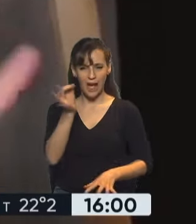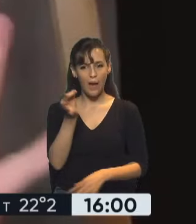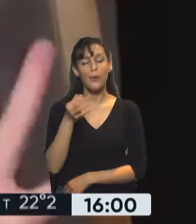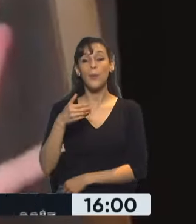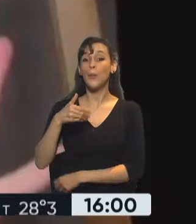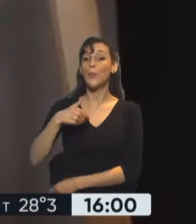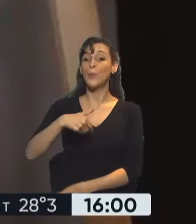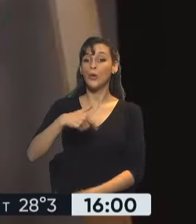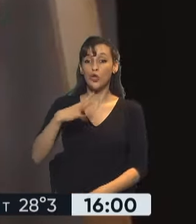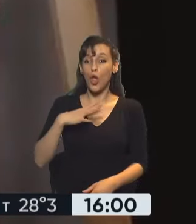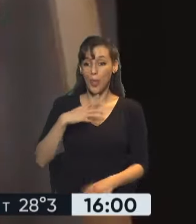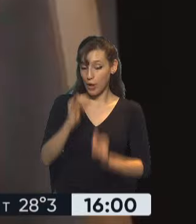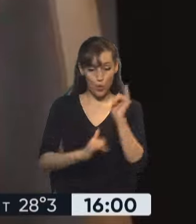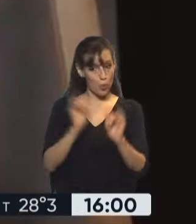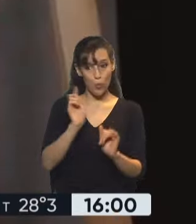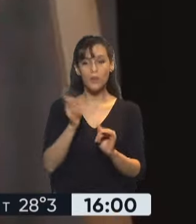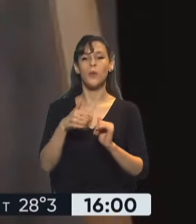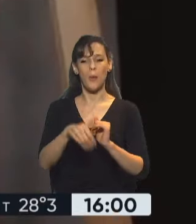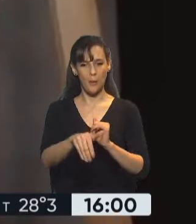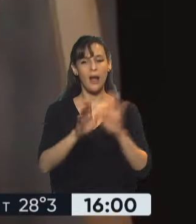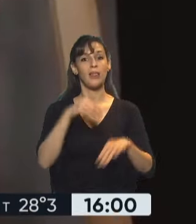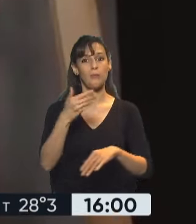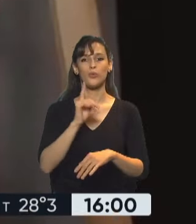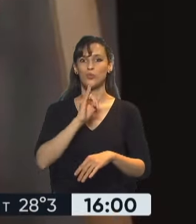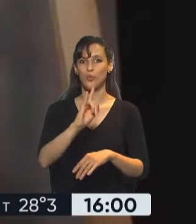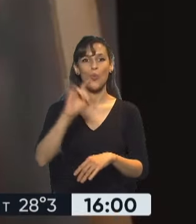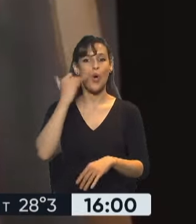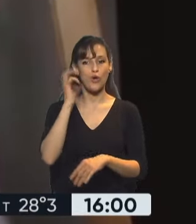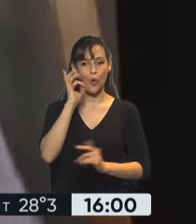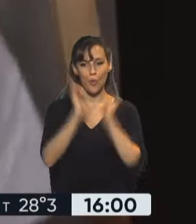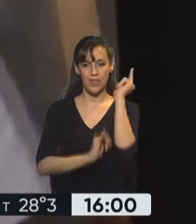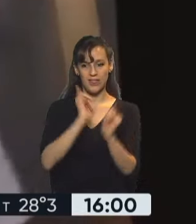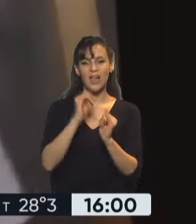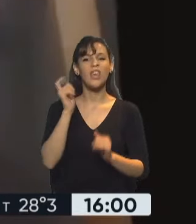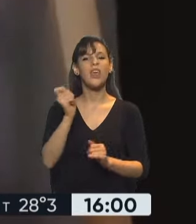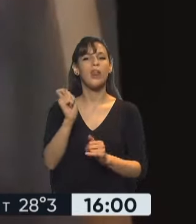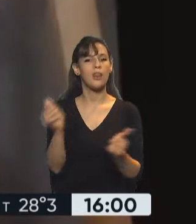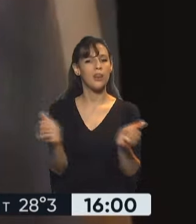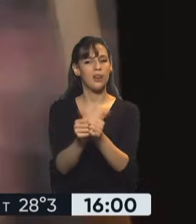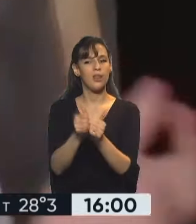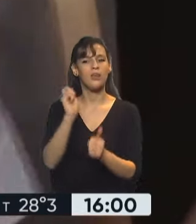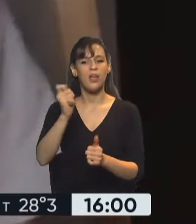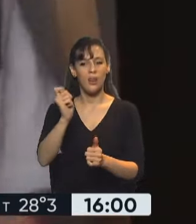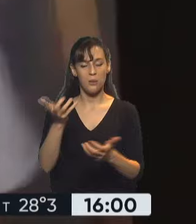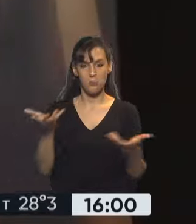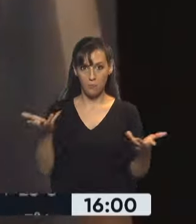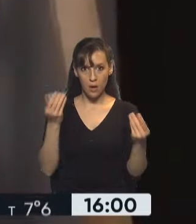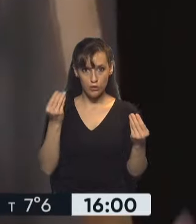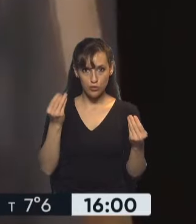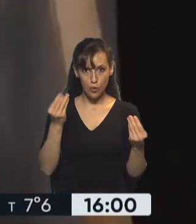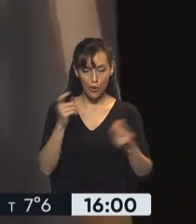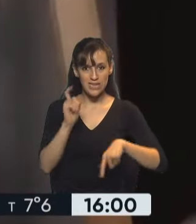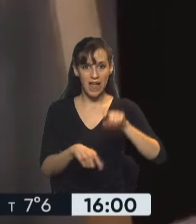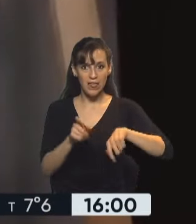voy a decir todavía, voy a dejárselo a Goico para cuando conectemos con él. Pero la verdad que Goico, no sé, se quedó en Santiago y